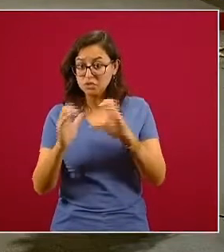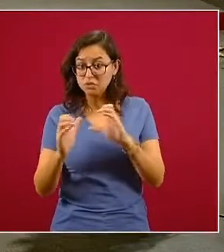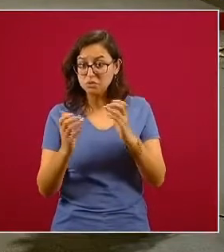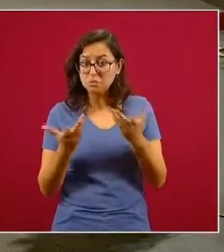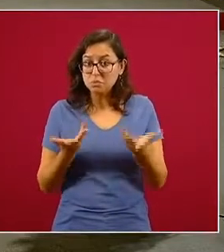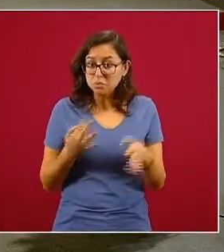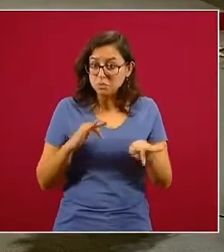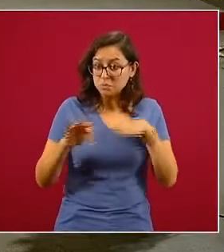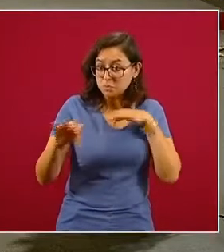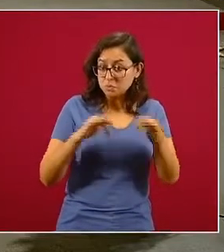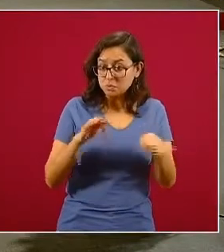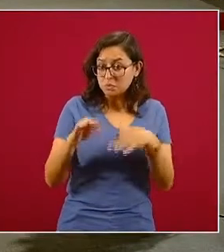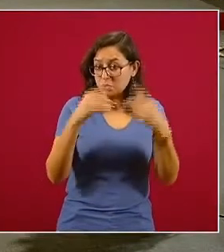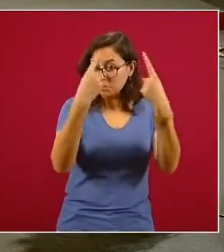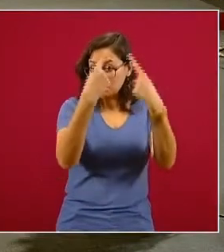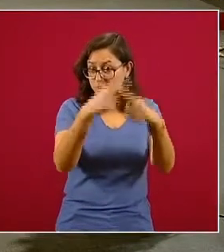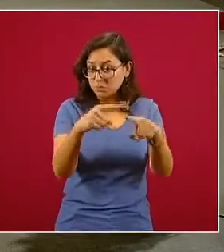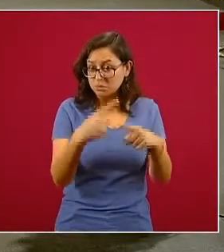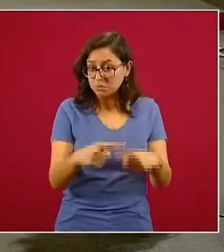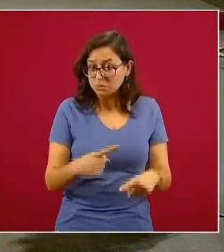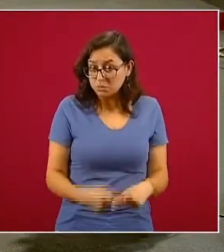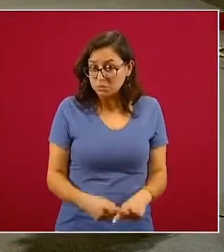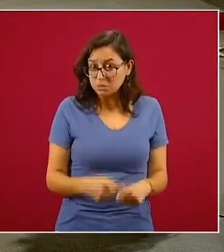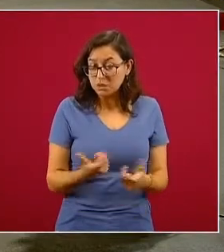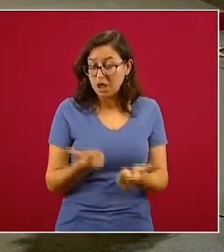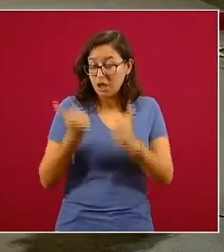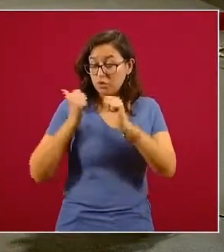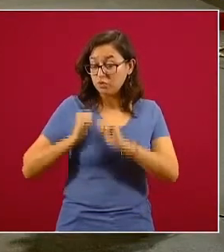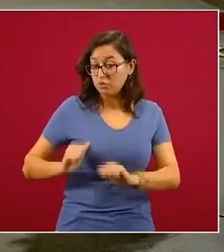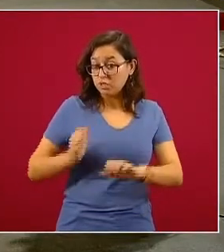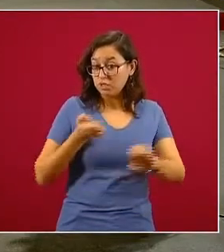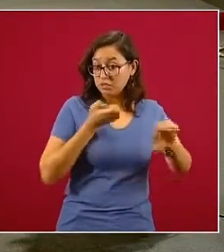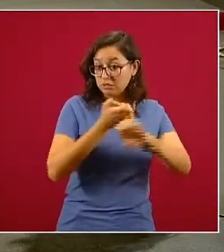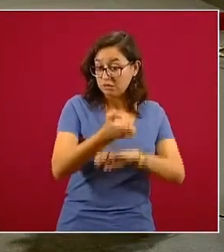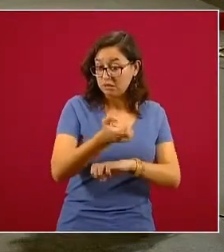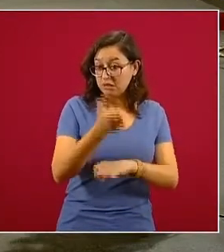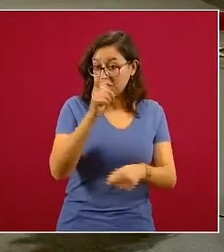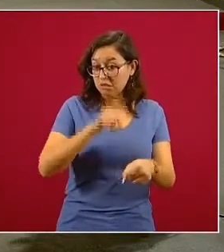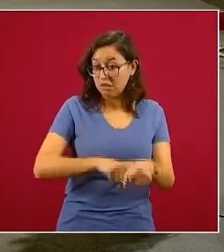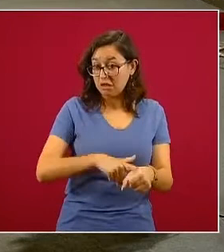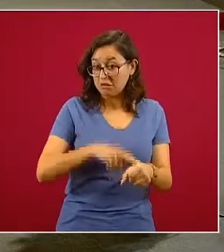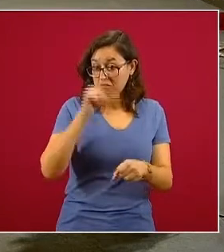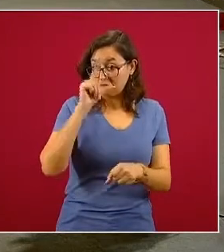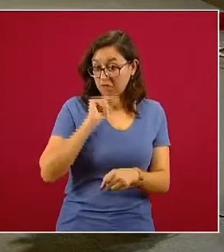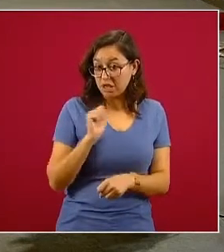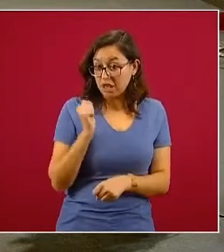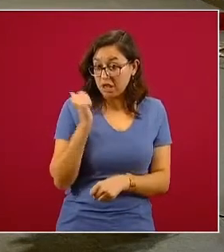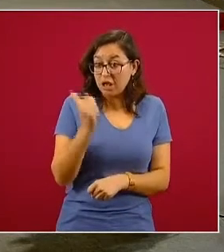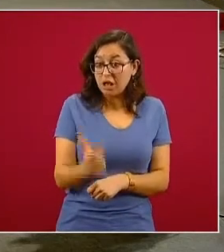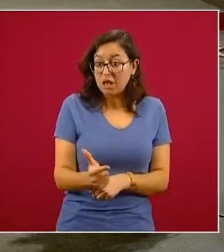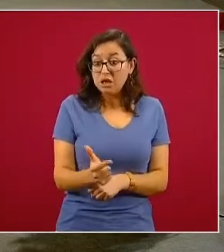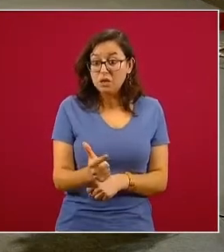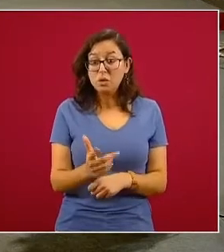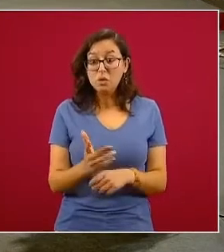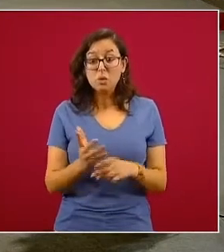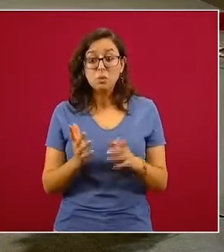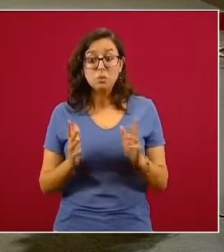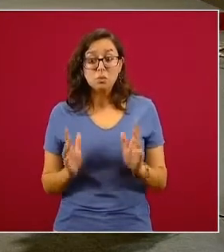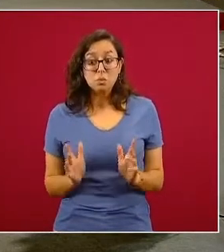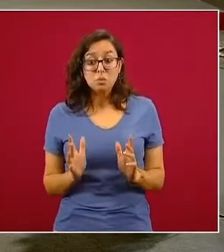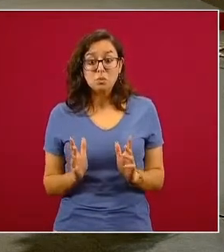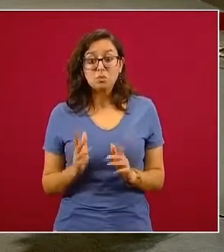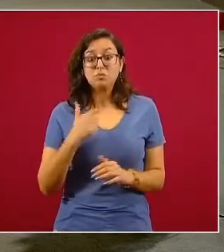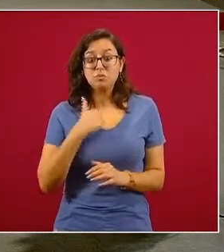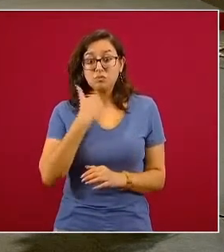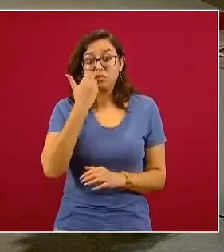desempeño, los diferentes indicadores que la autoridad sanitaria no presenta aquí para el semáforo. Digo esta pregunta